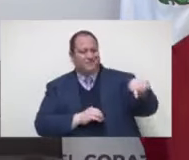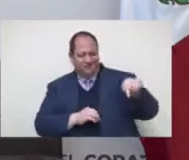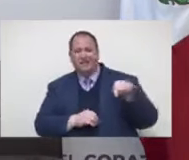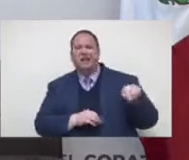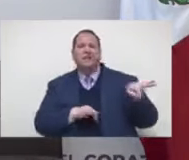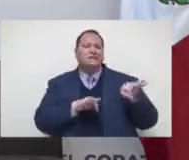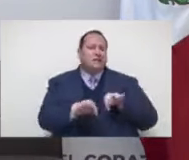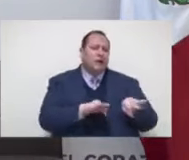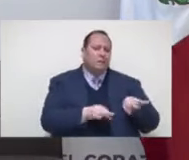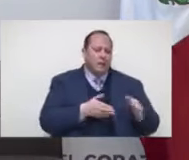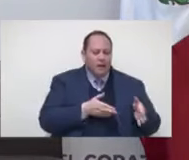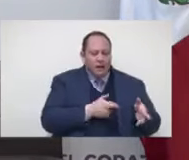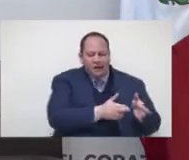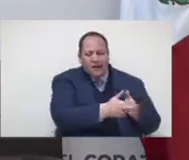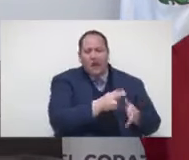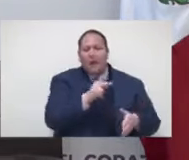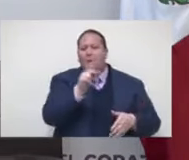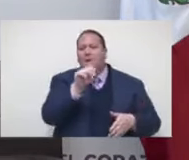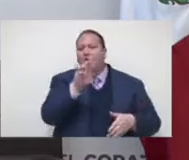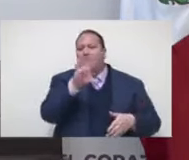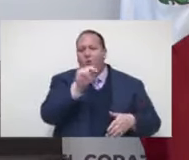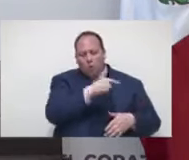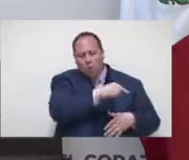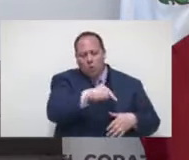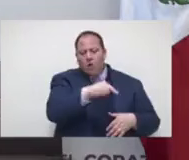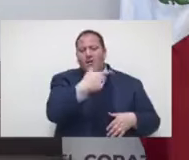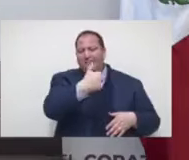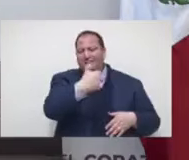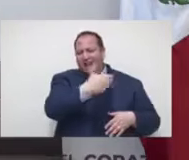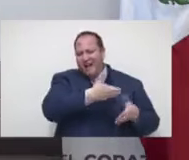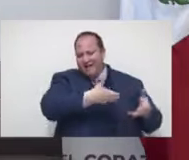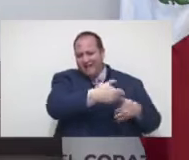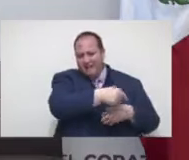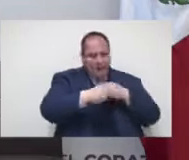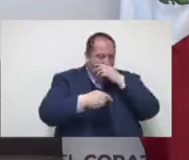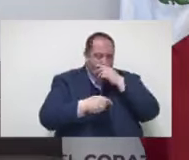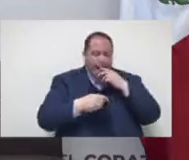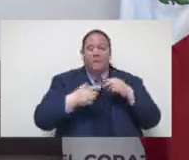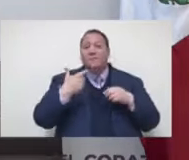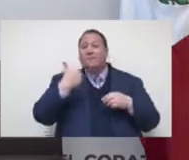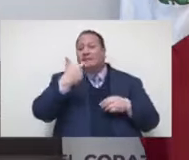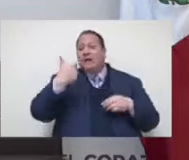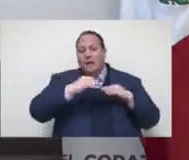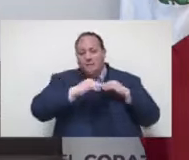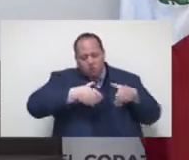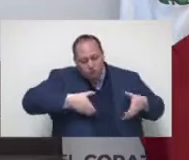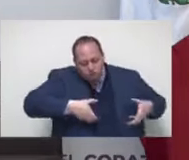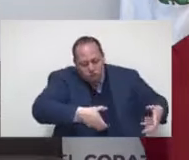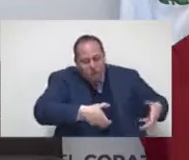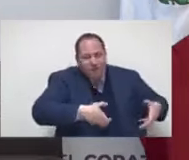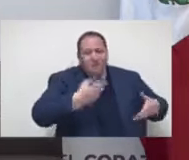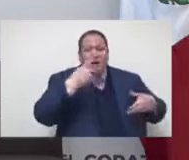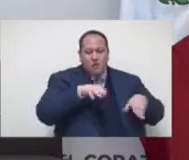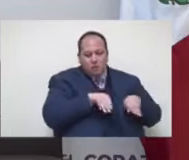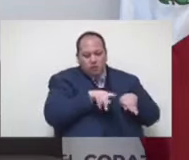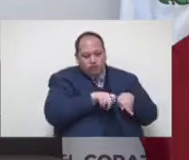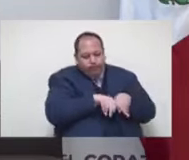estamos trabajando en Río Pánuco y Calle Sexta para hacer una conexión de red pluvial de alrededor de 700 metros para que